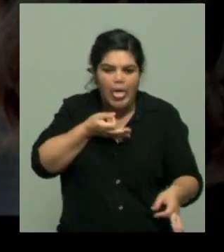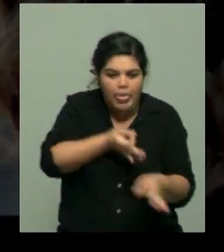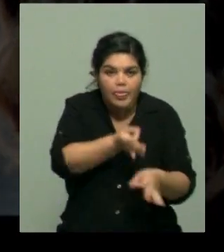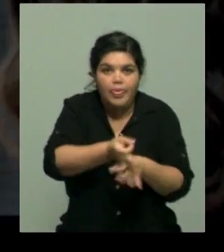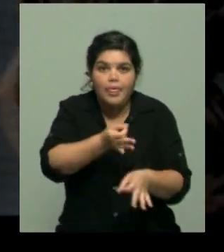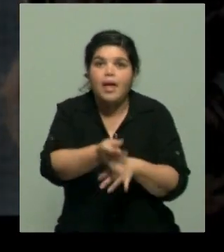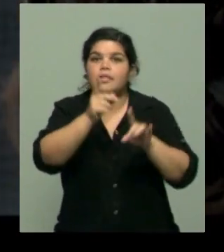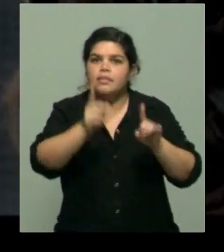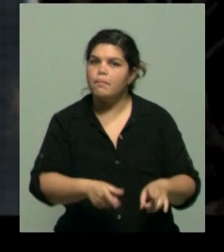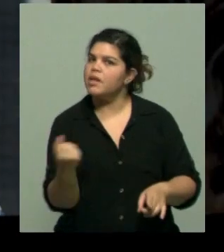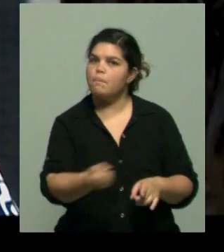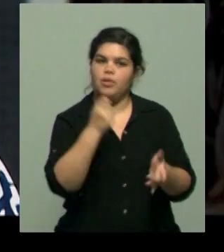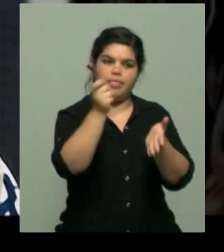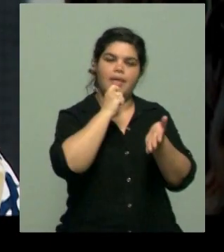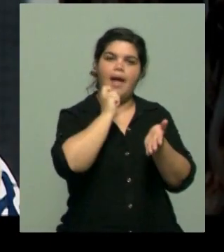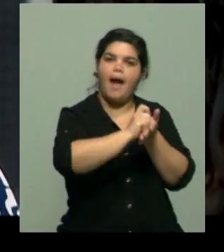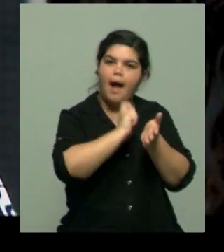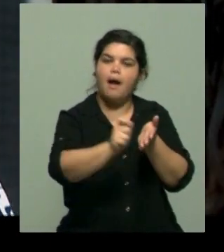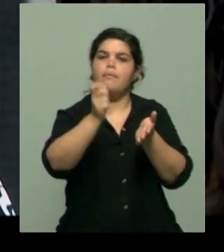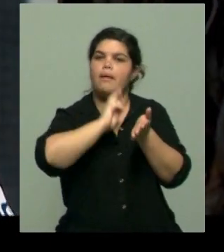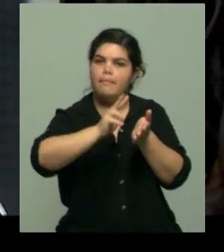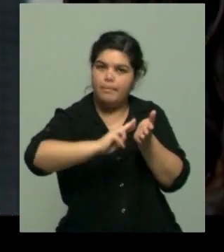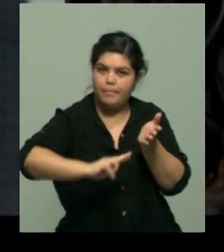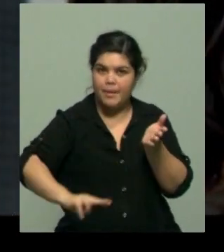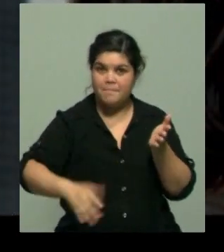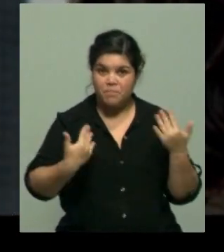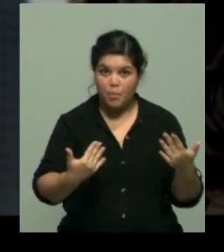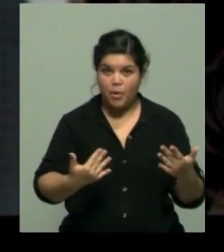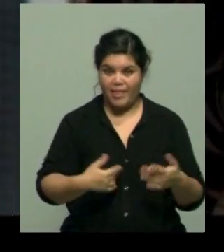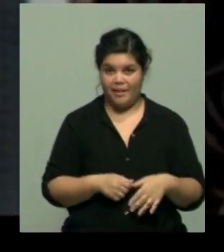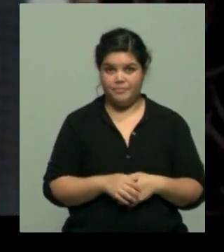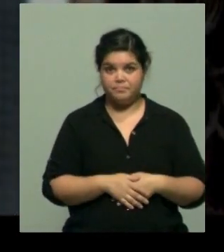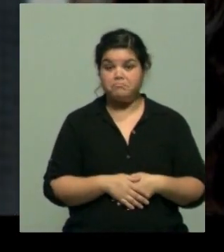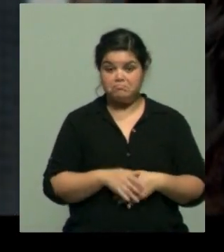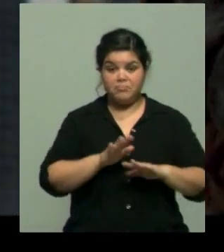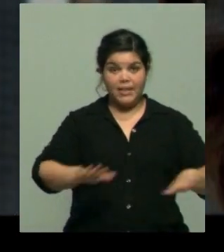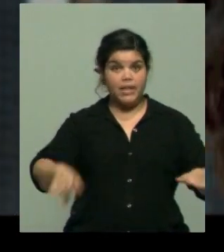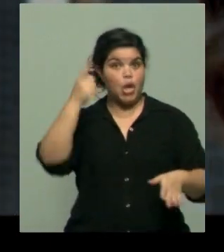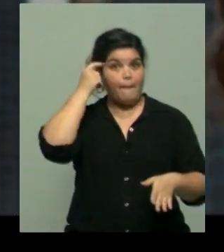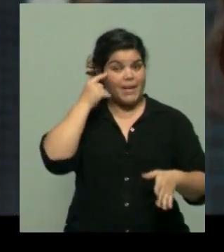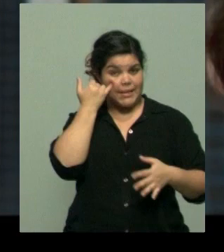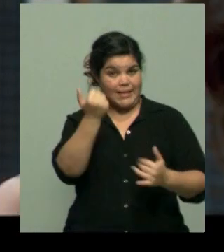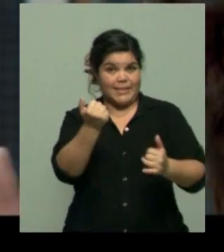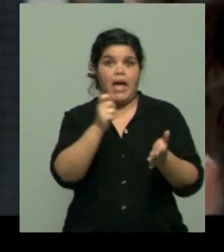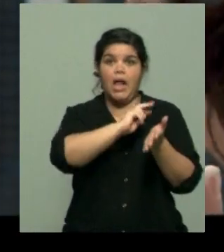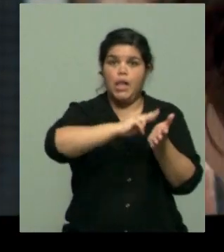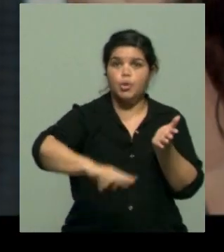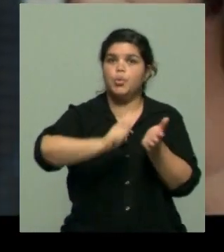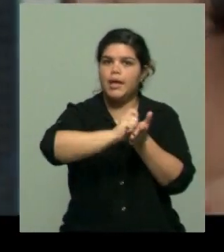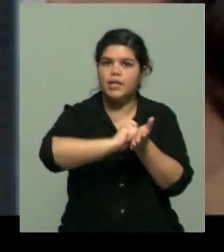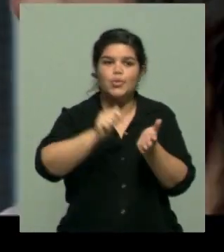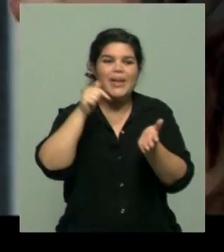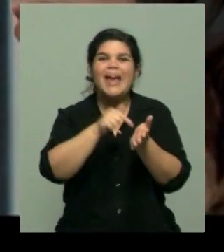de alfabetización. Una vez que un niño logró acceder a la lectura y a la escritura, lo que te abre el mundo de la